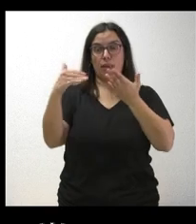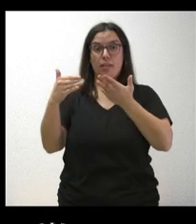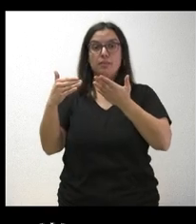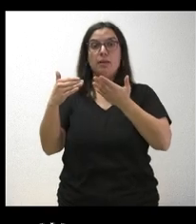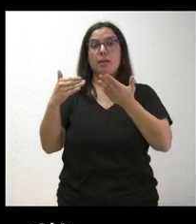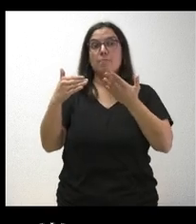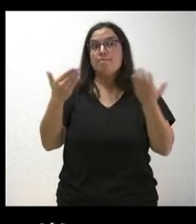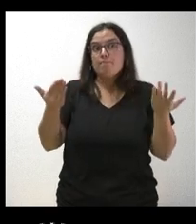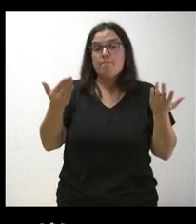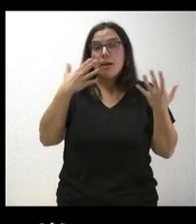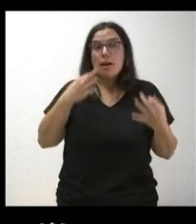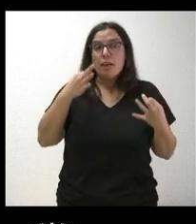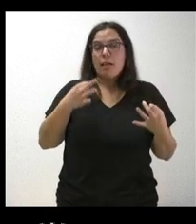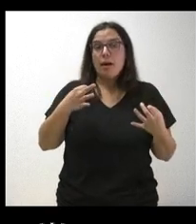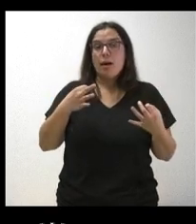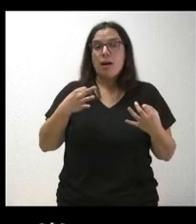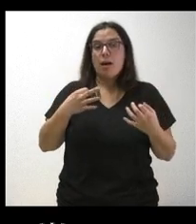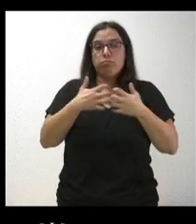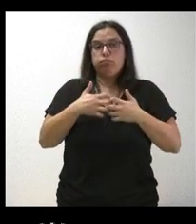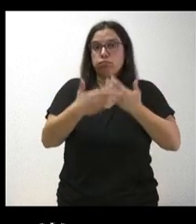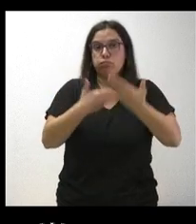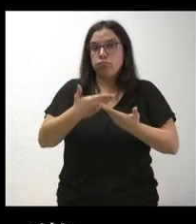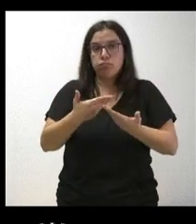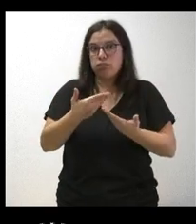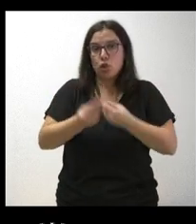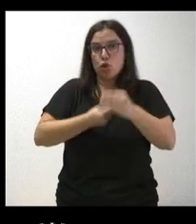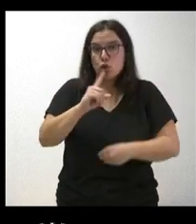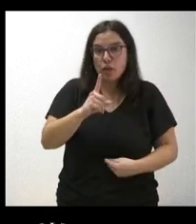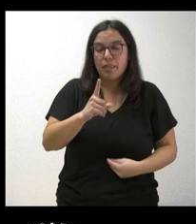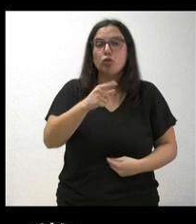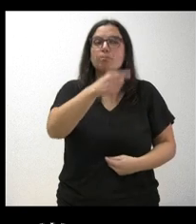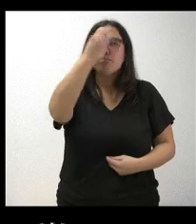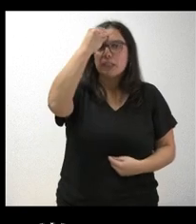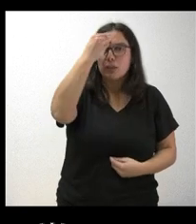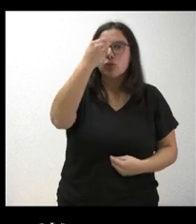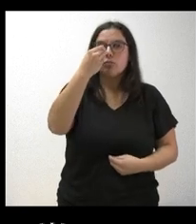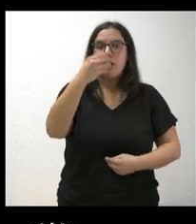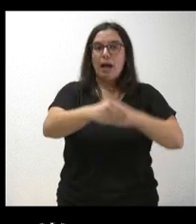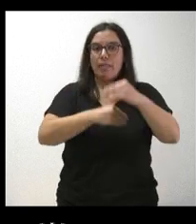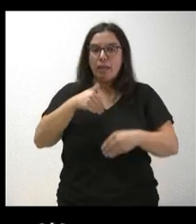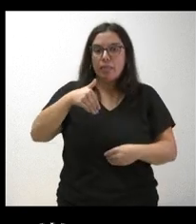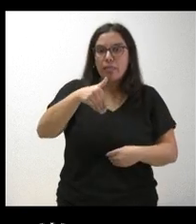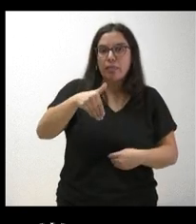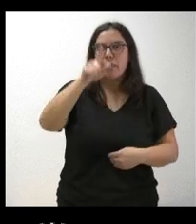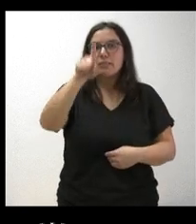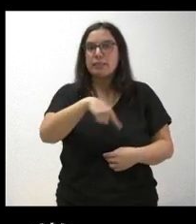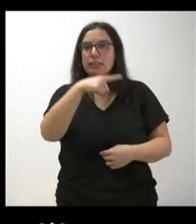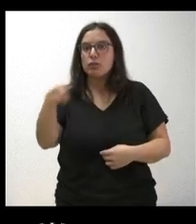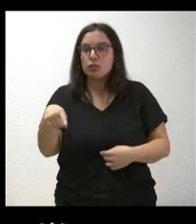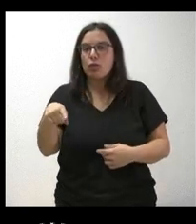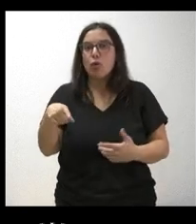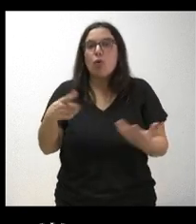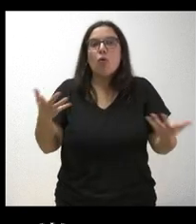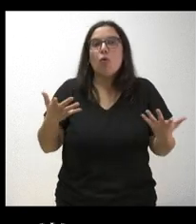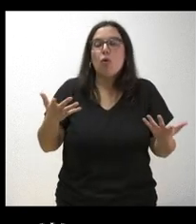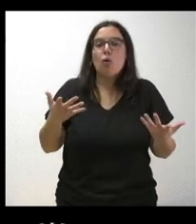no se estén eh poniendo en marcha no sé si se plantea hacerlo en un futuro inmediato o cuál es la